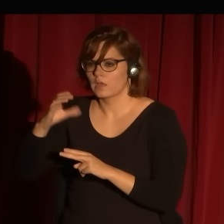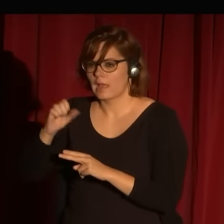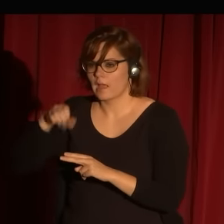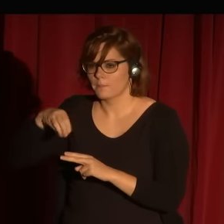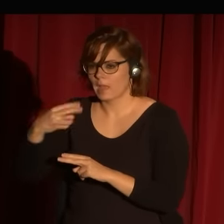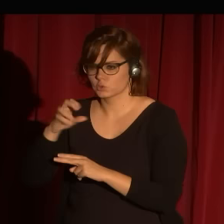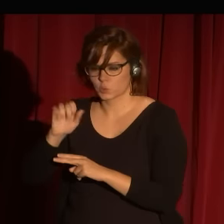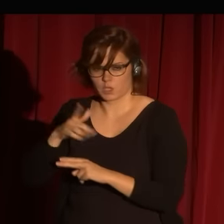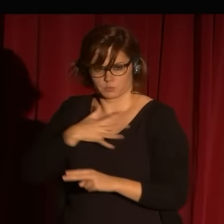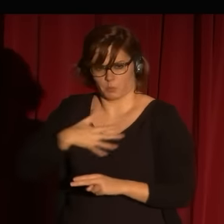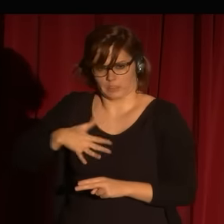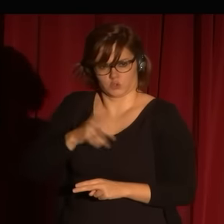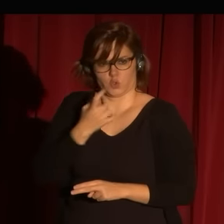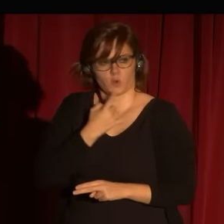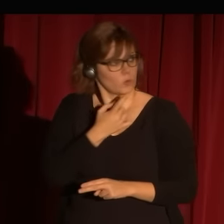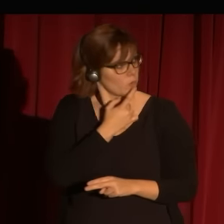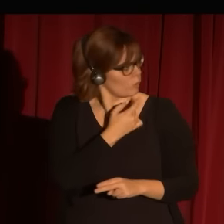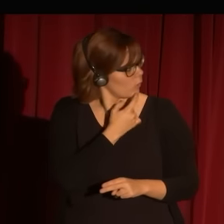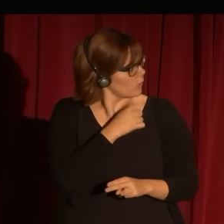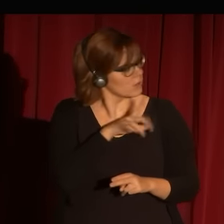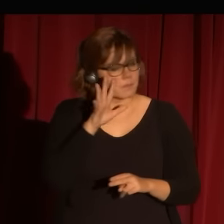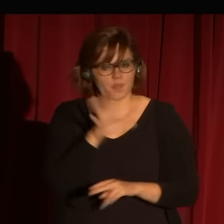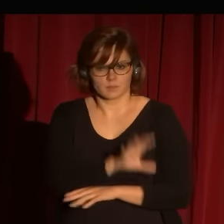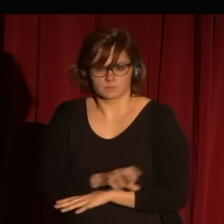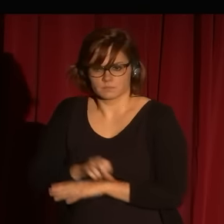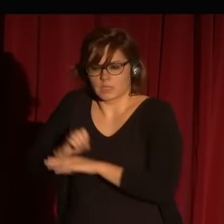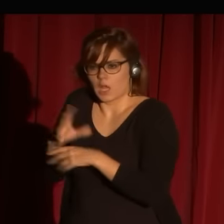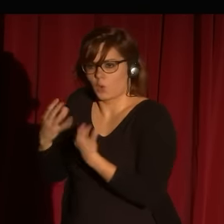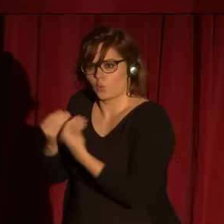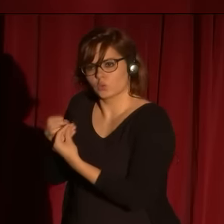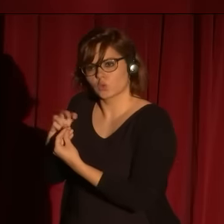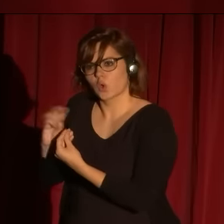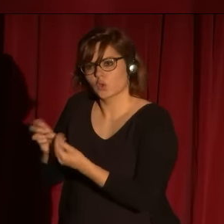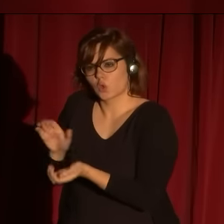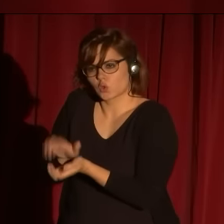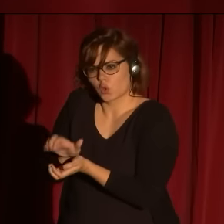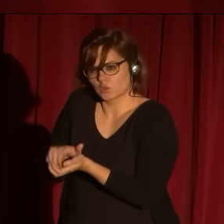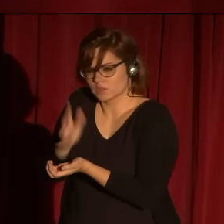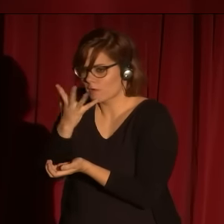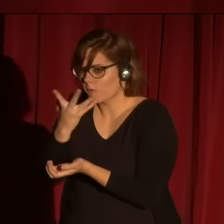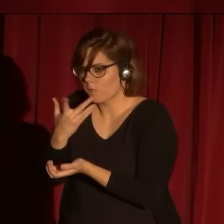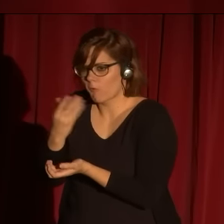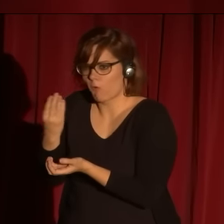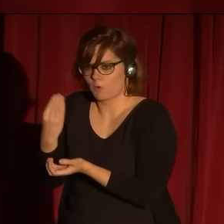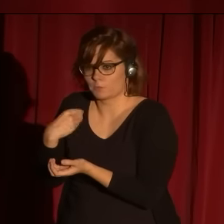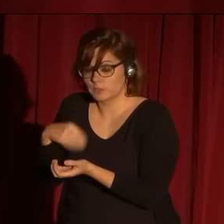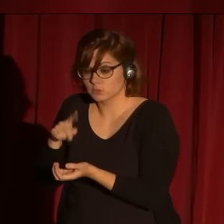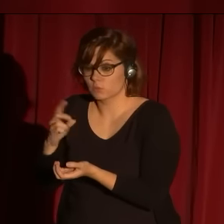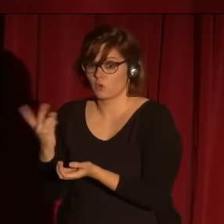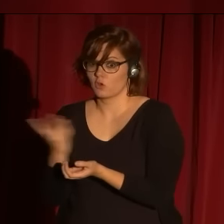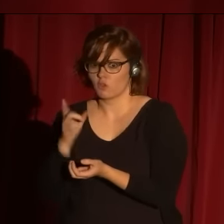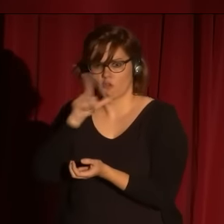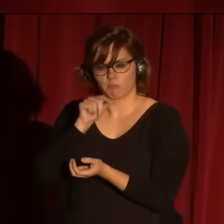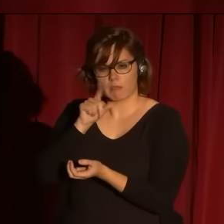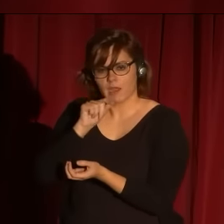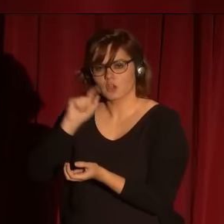parte inferior derecha pero en este caso Ella parece haberlo sacado para ponerlo junto a una Concha que tiene el mismo color y tanto la concha como el camachuelo rojo